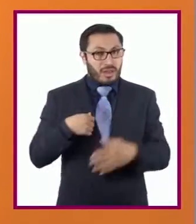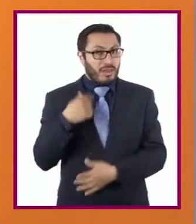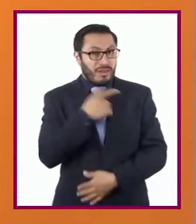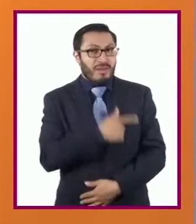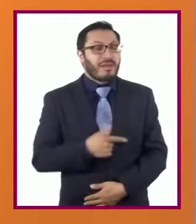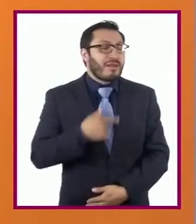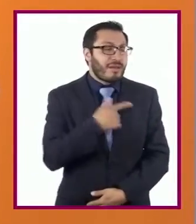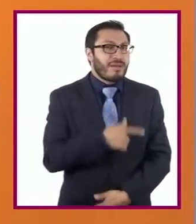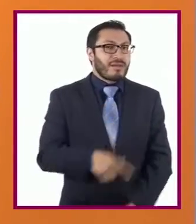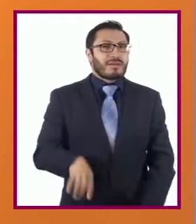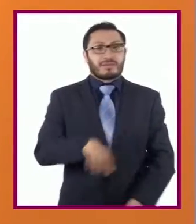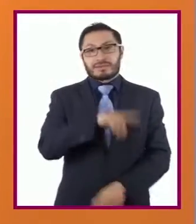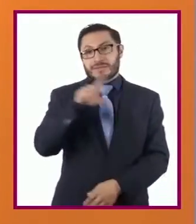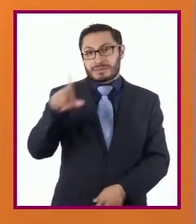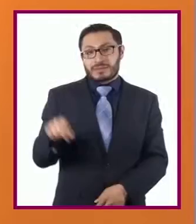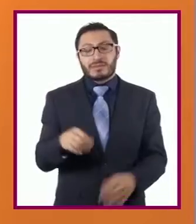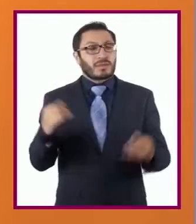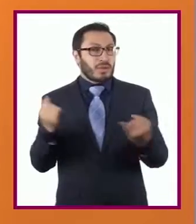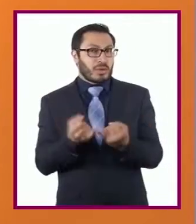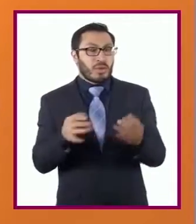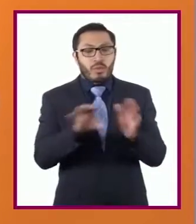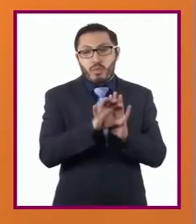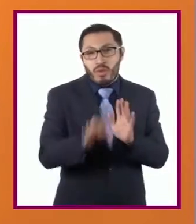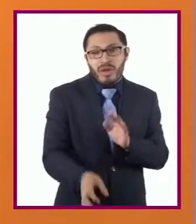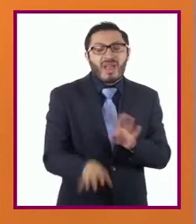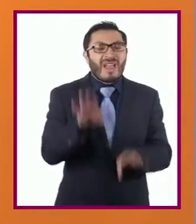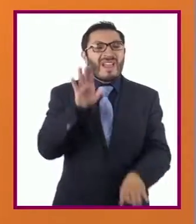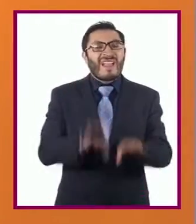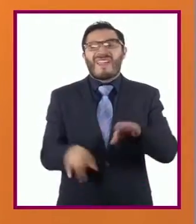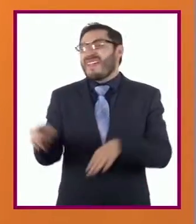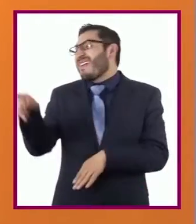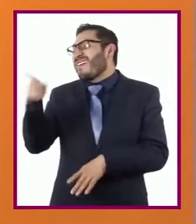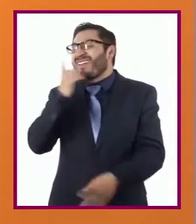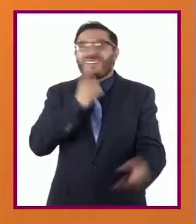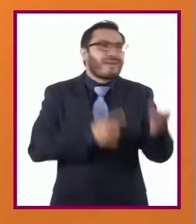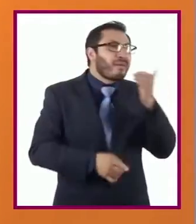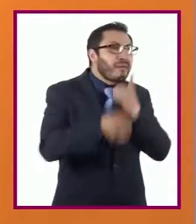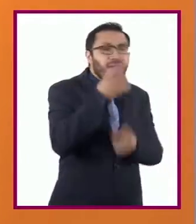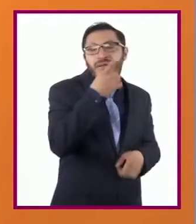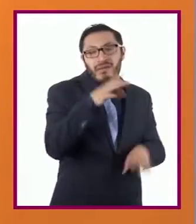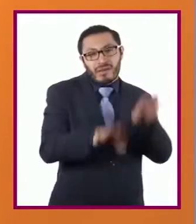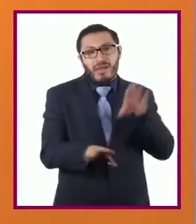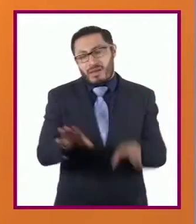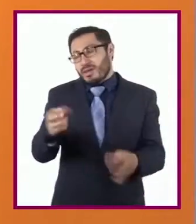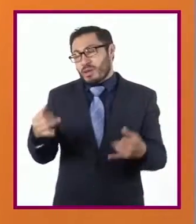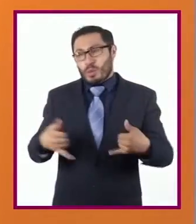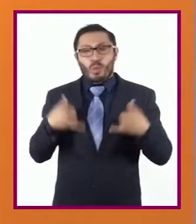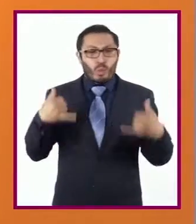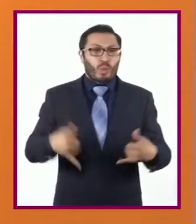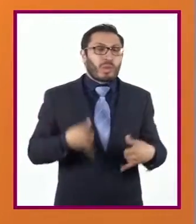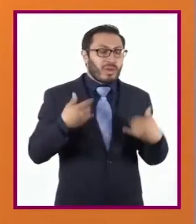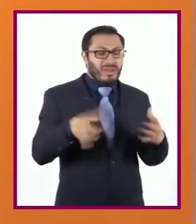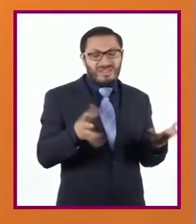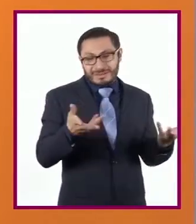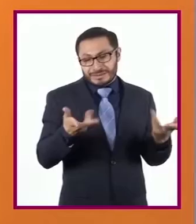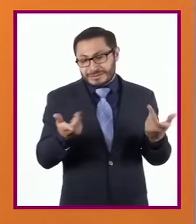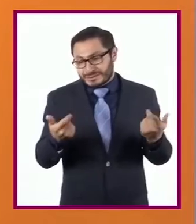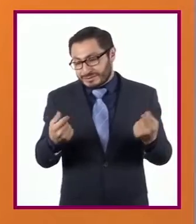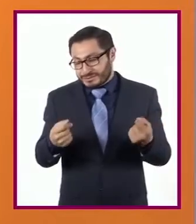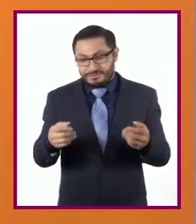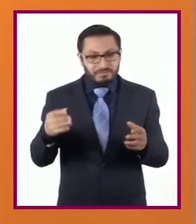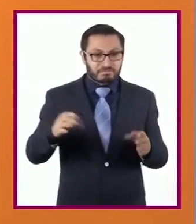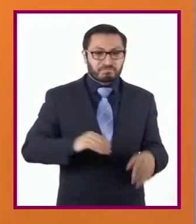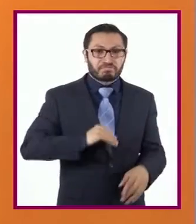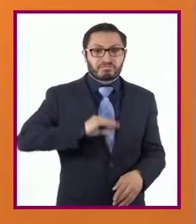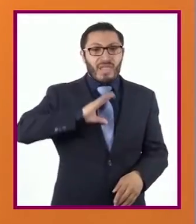después también son lo que a veces nos dicen los demás, porque muchas veces el adolescente adolescente en falta de